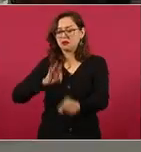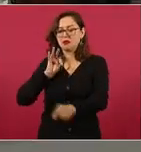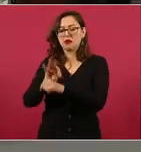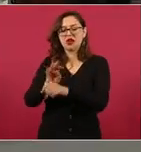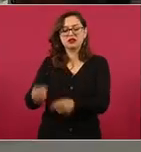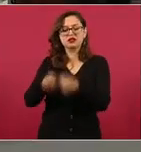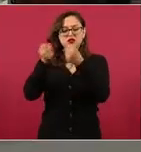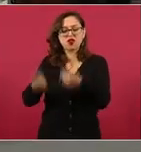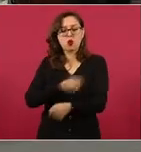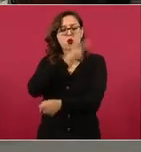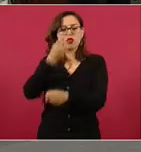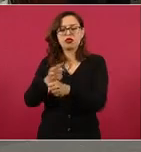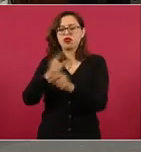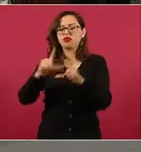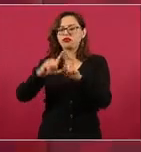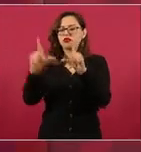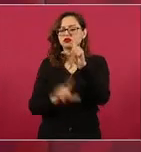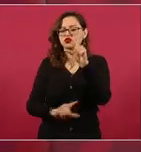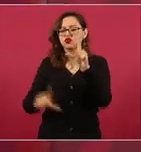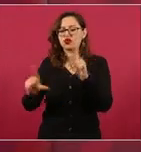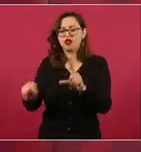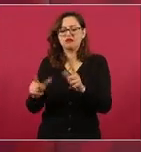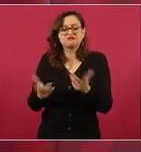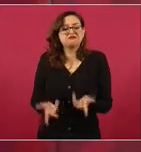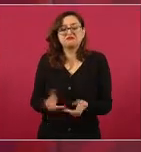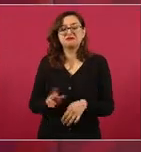sea, y la verdad,